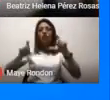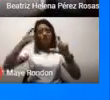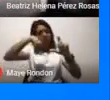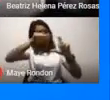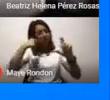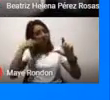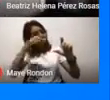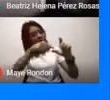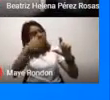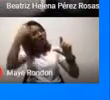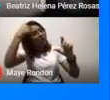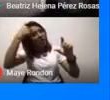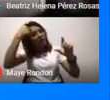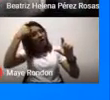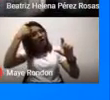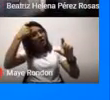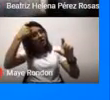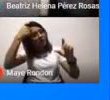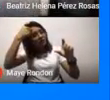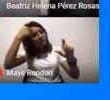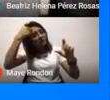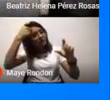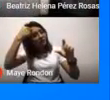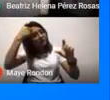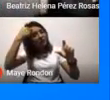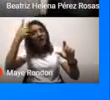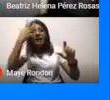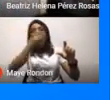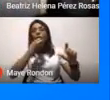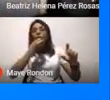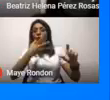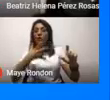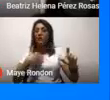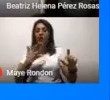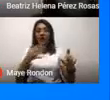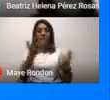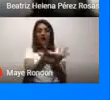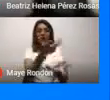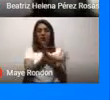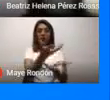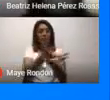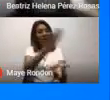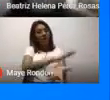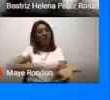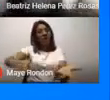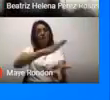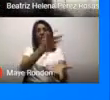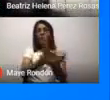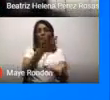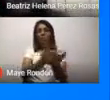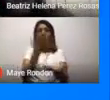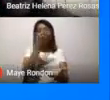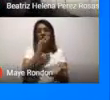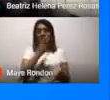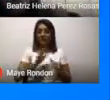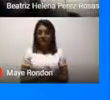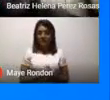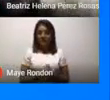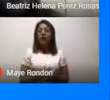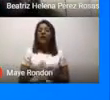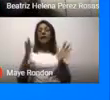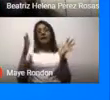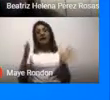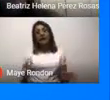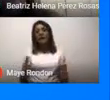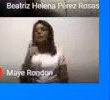solamente pensando en que qué bonita es mi laguna. Ah, pero también tengo que pensar a qué tipo